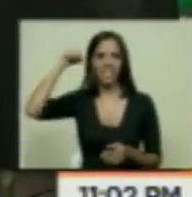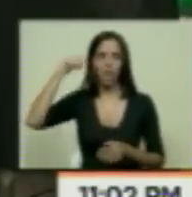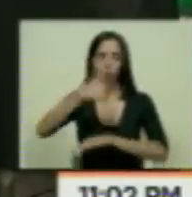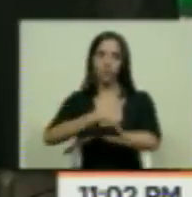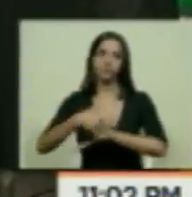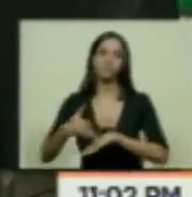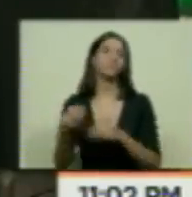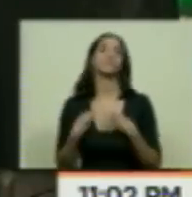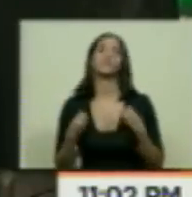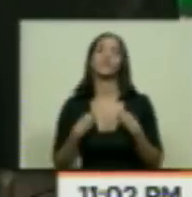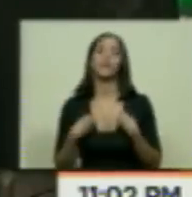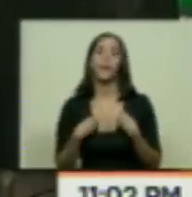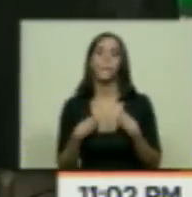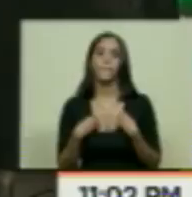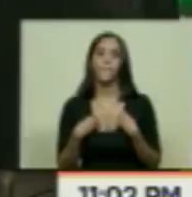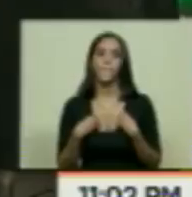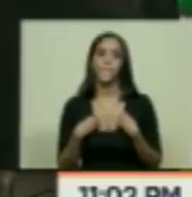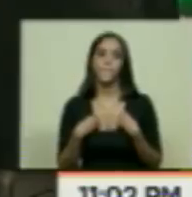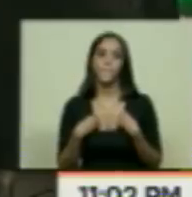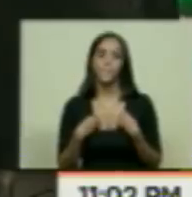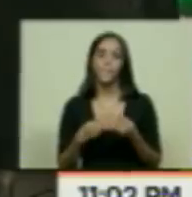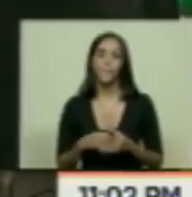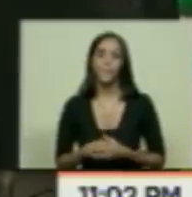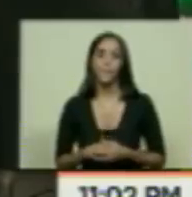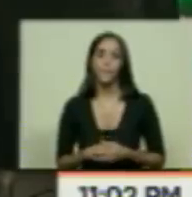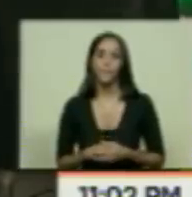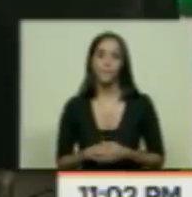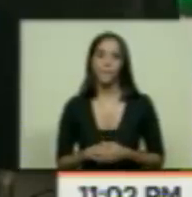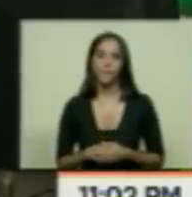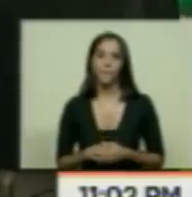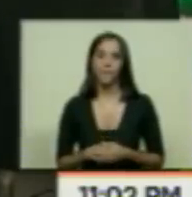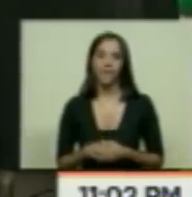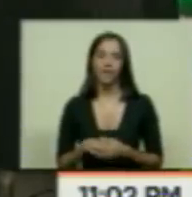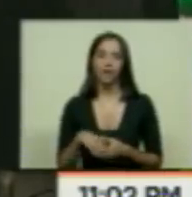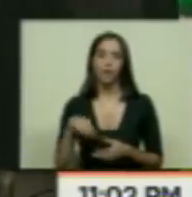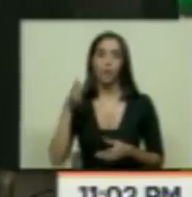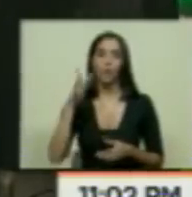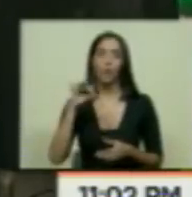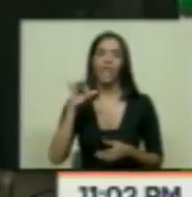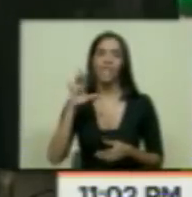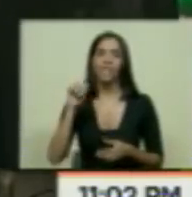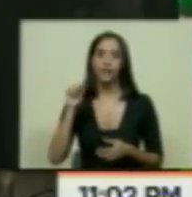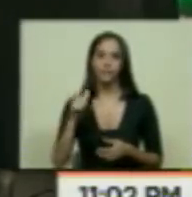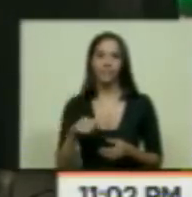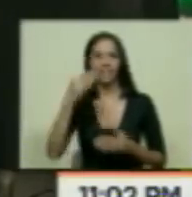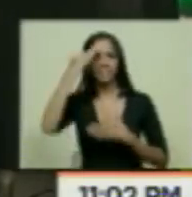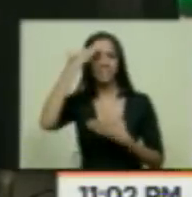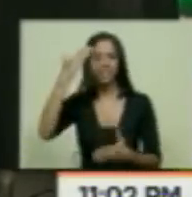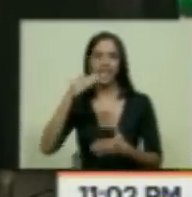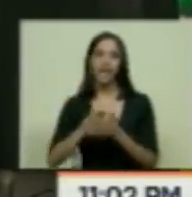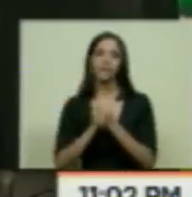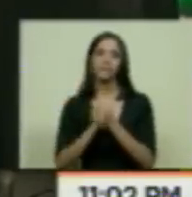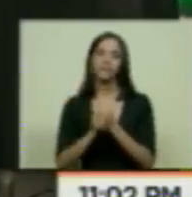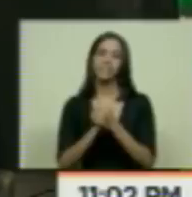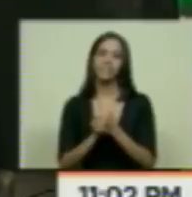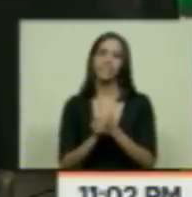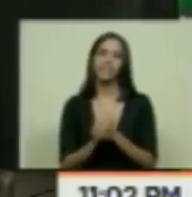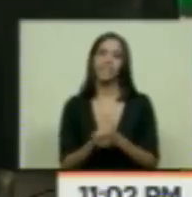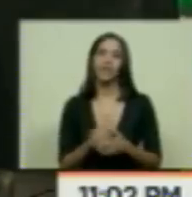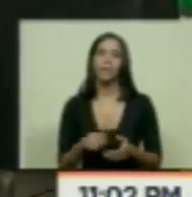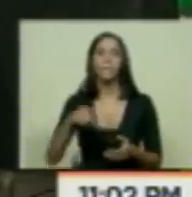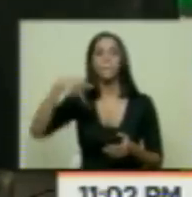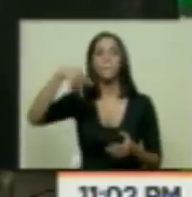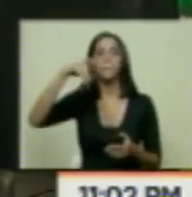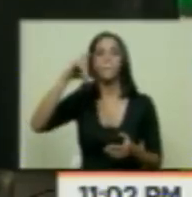el compañero Crimson y el compañero William Alvarado de los Pamatala. A propósito, quiero mandarle un saludo a mi compadre, al compañero